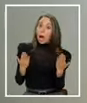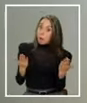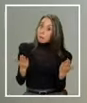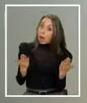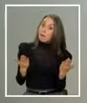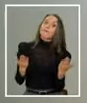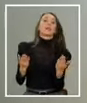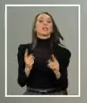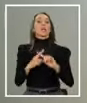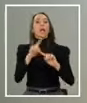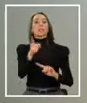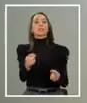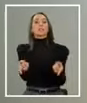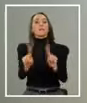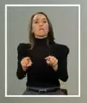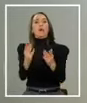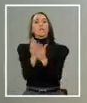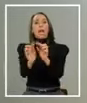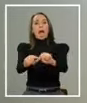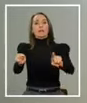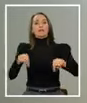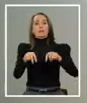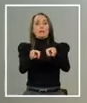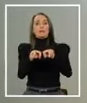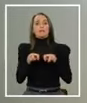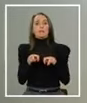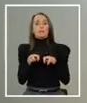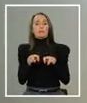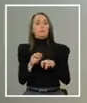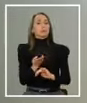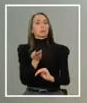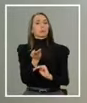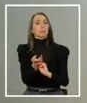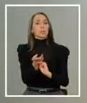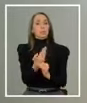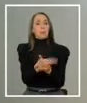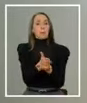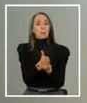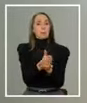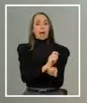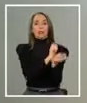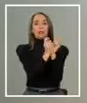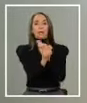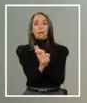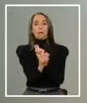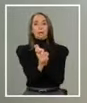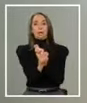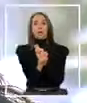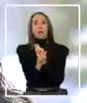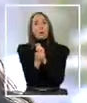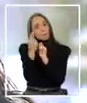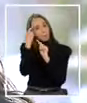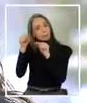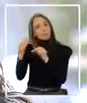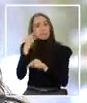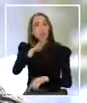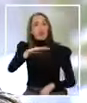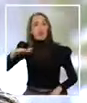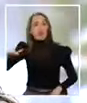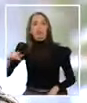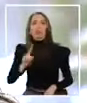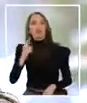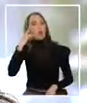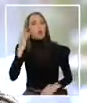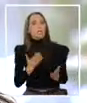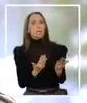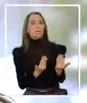para exigir el retorno a las aulas. Es preciso cambiar el plan desde una perspectiva de infancia. No creemos que haya que